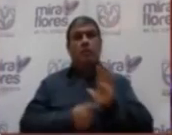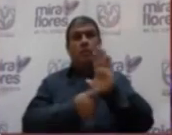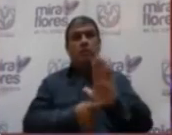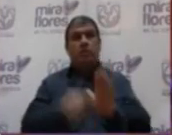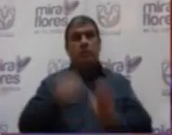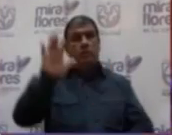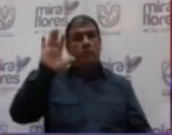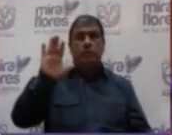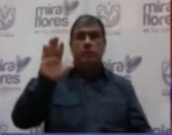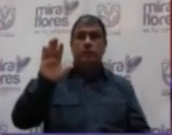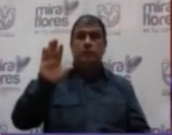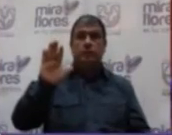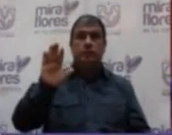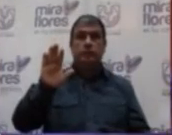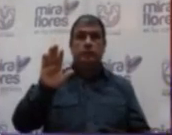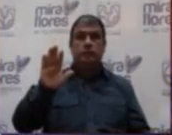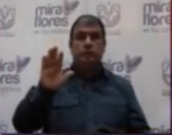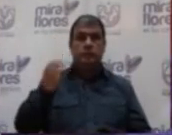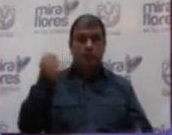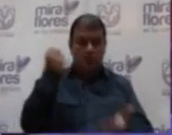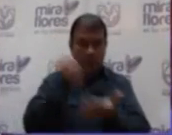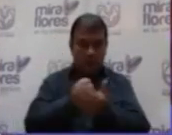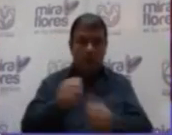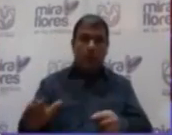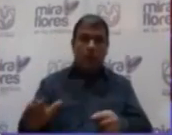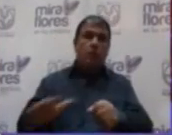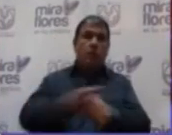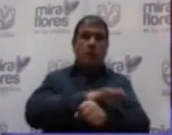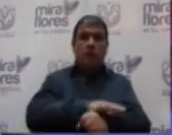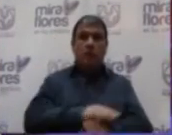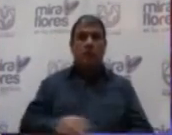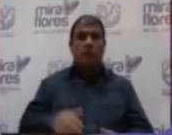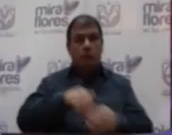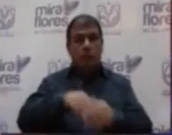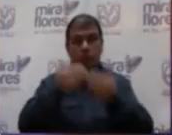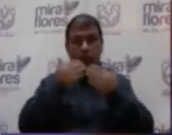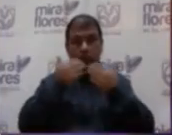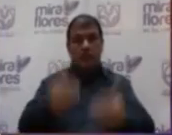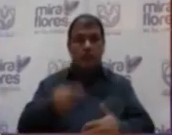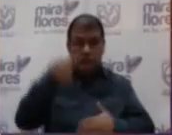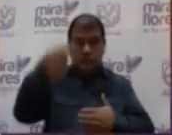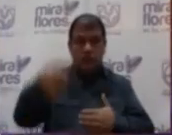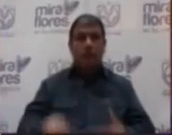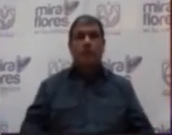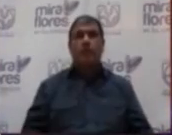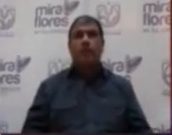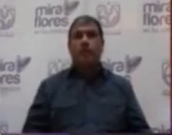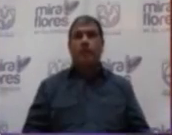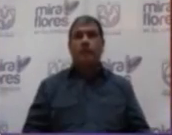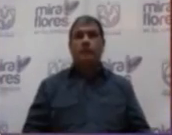de conformidad. Se ha aprobado por unanimidad de votos. Muchas gracias. Vamos al siguiente punto, por favor.